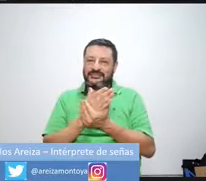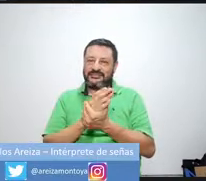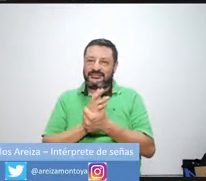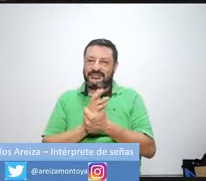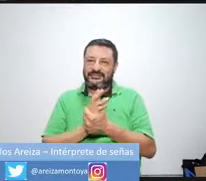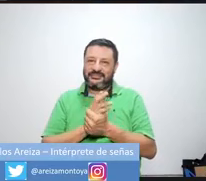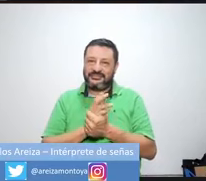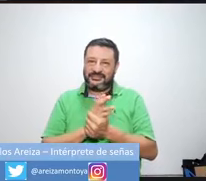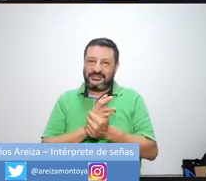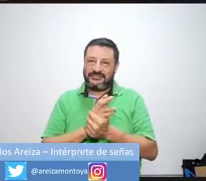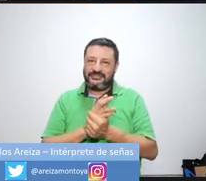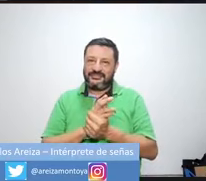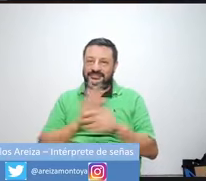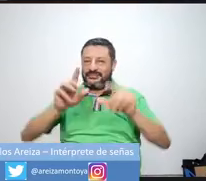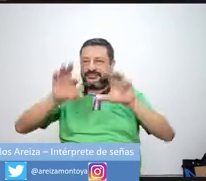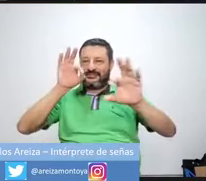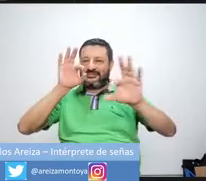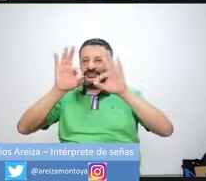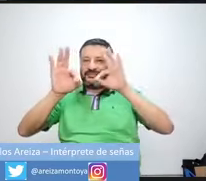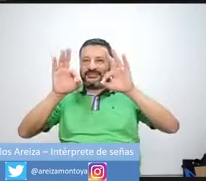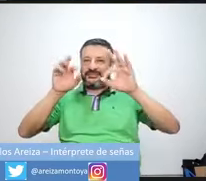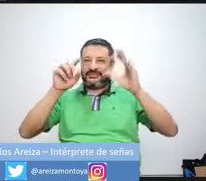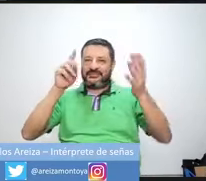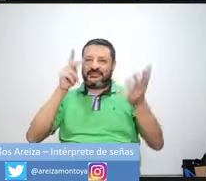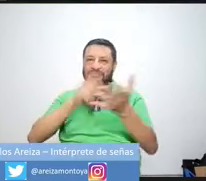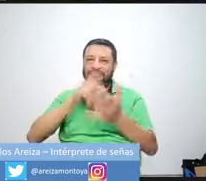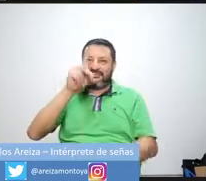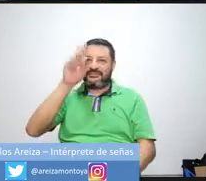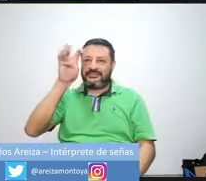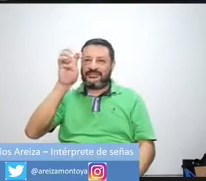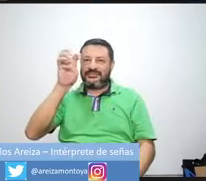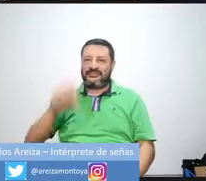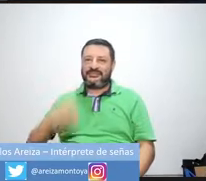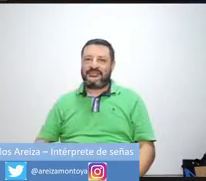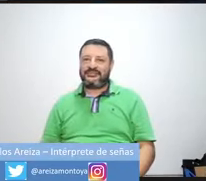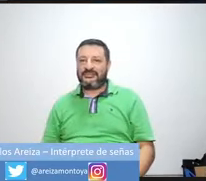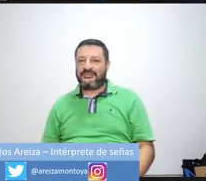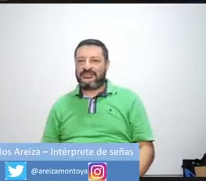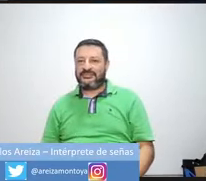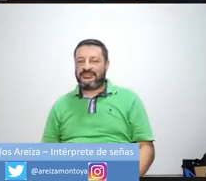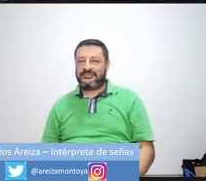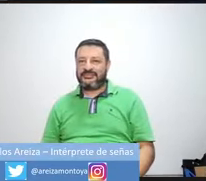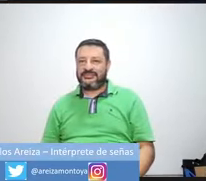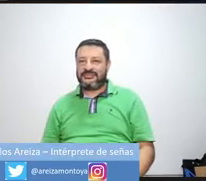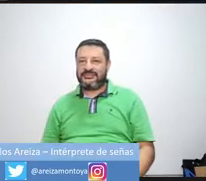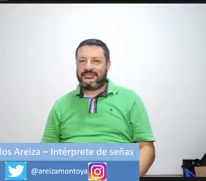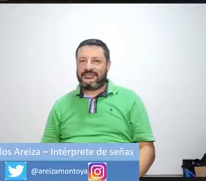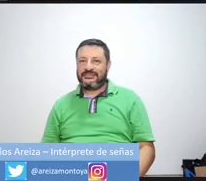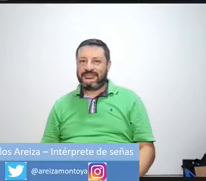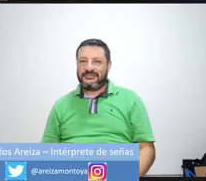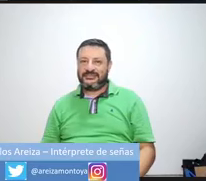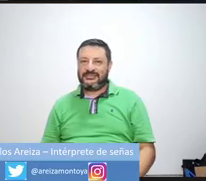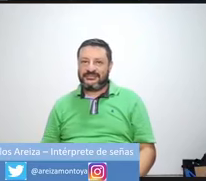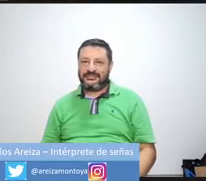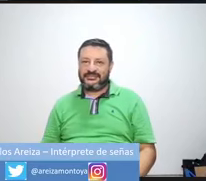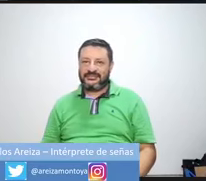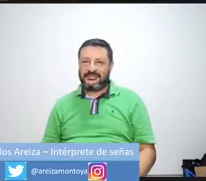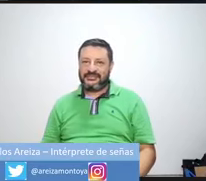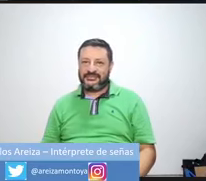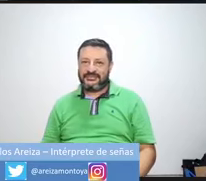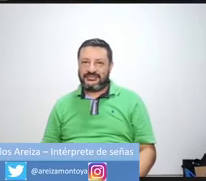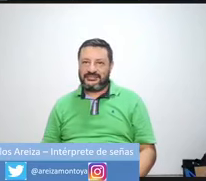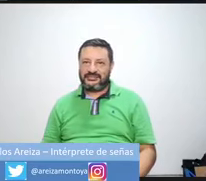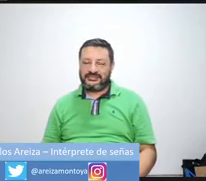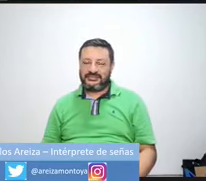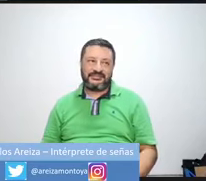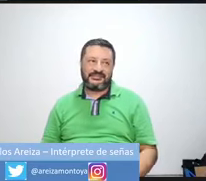para clasificar, que fue en el 2019, en que nosotros tenemos varias formas de clasificar, pero ese de ese año era como